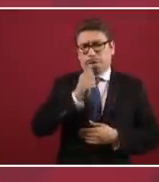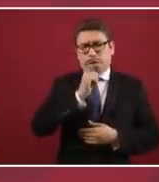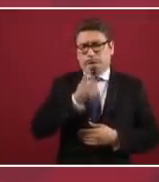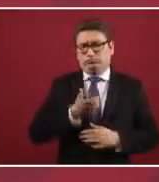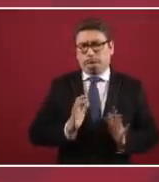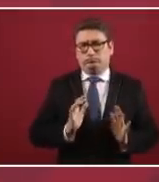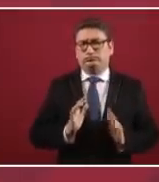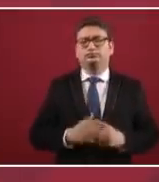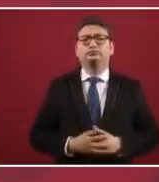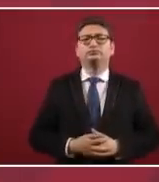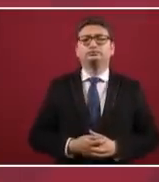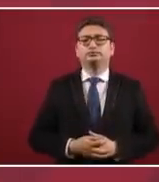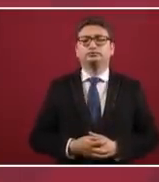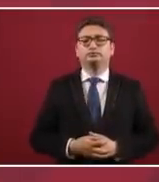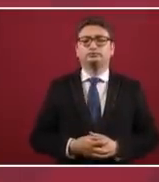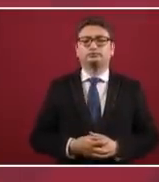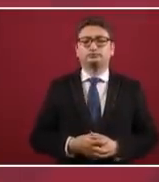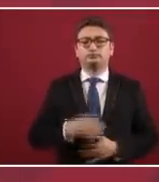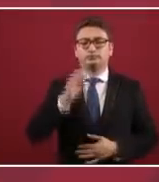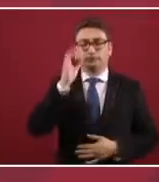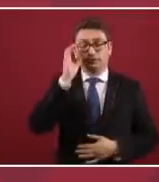representamos